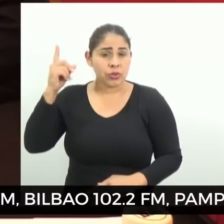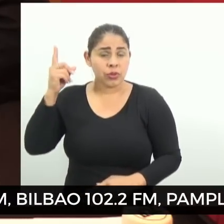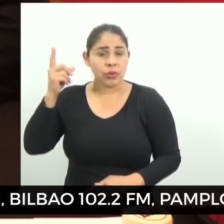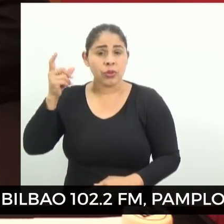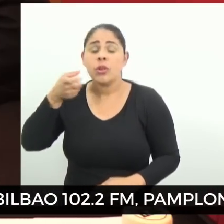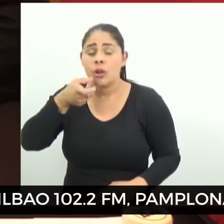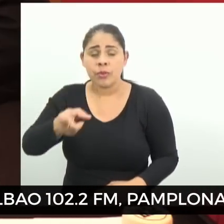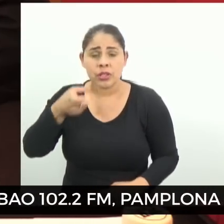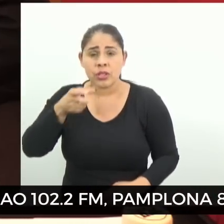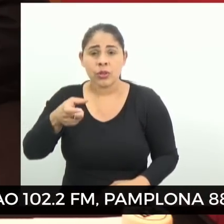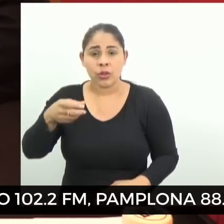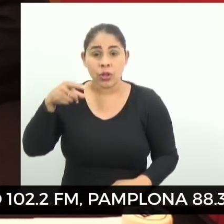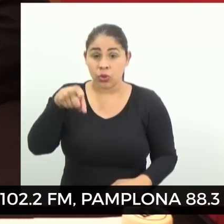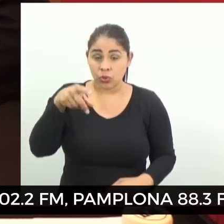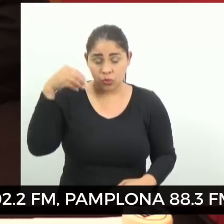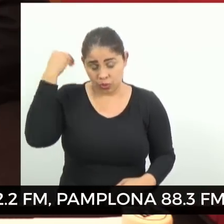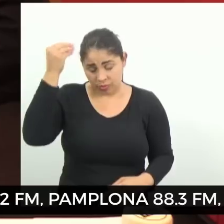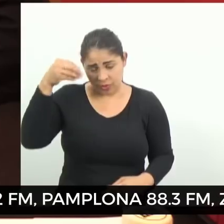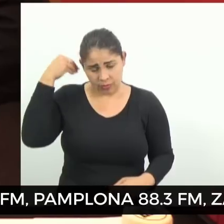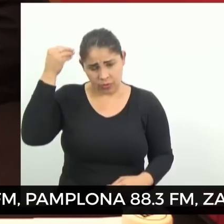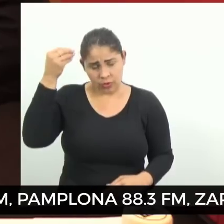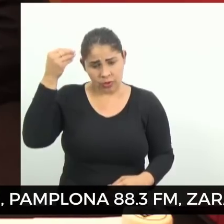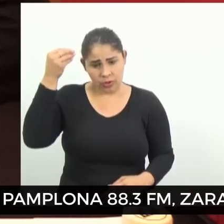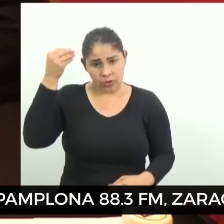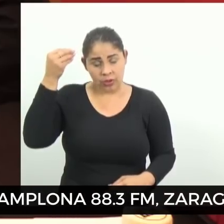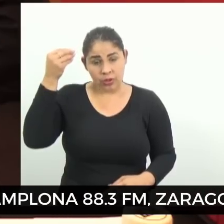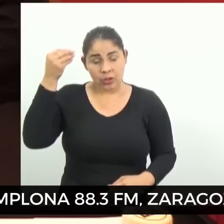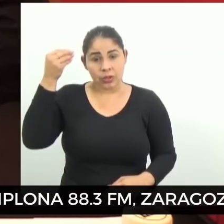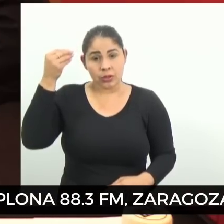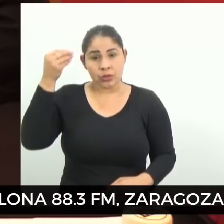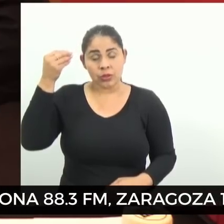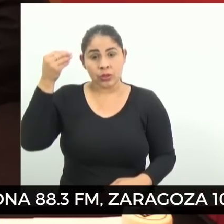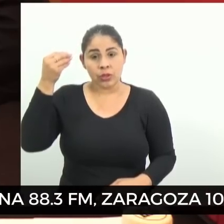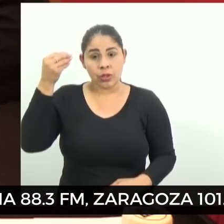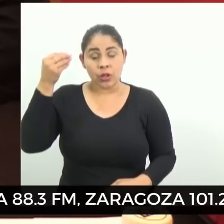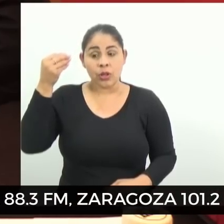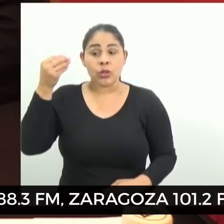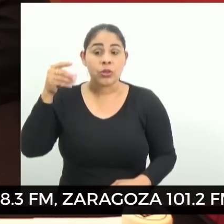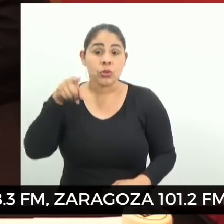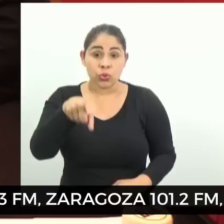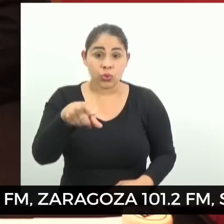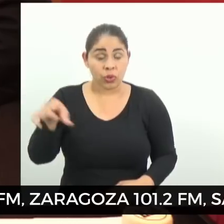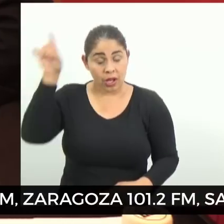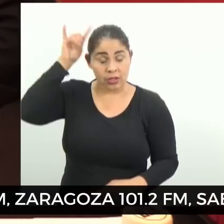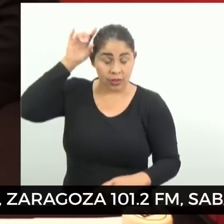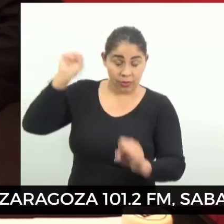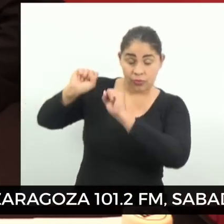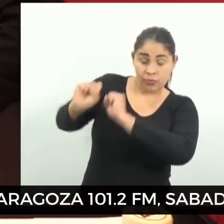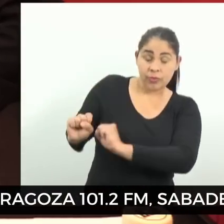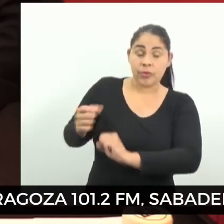sepas de memoria son los versículos con cual puedes reprender a Satanás.